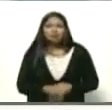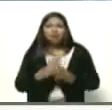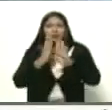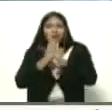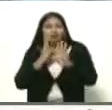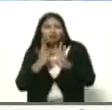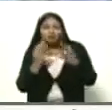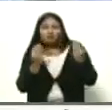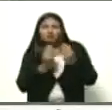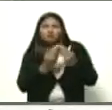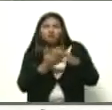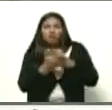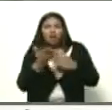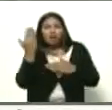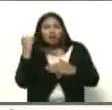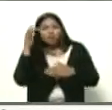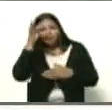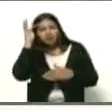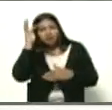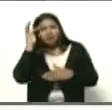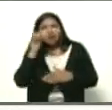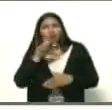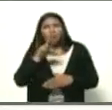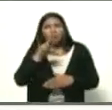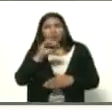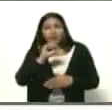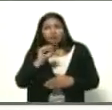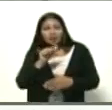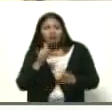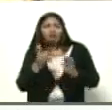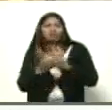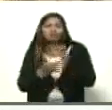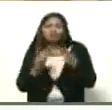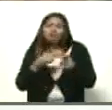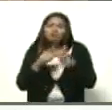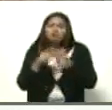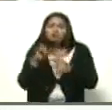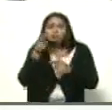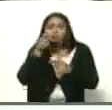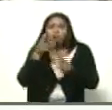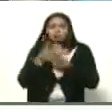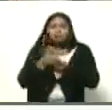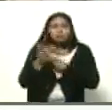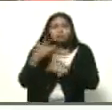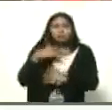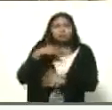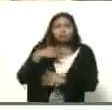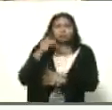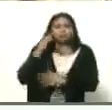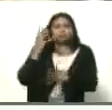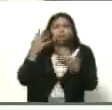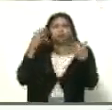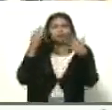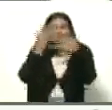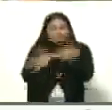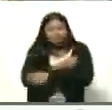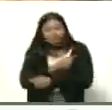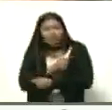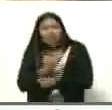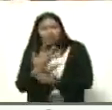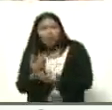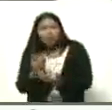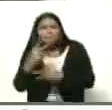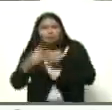alineándose con la exfiscal Luisa Ortega Díaz y entonces tienen serias sospechas de que cosas que ellos no entendían del proceso